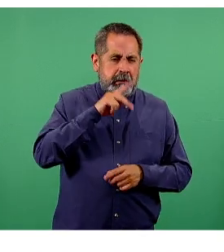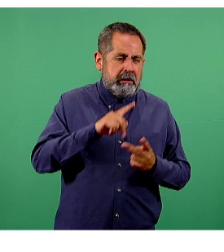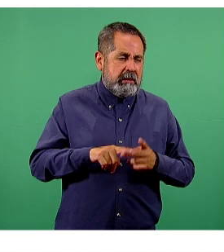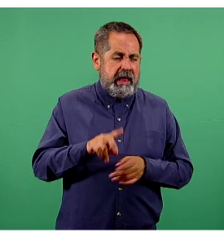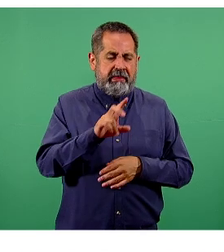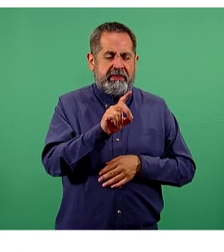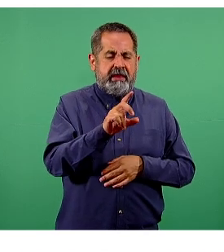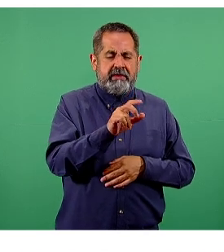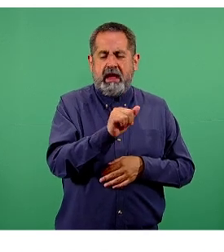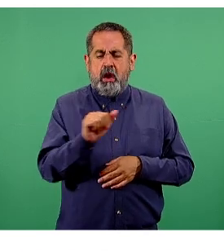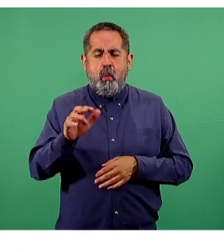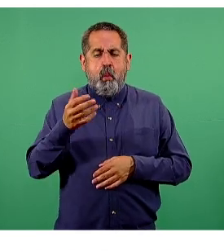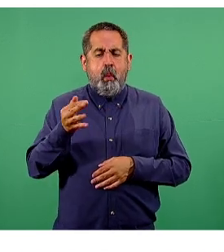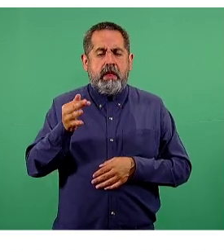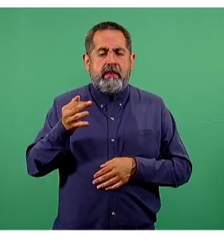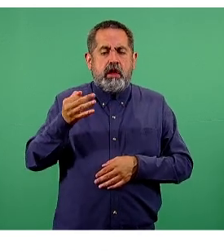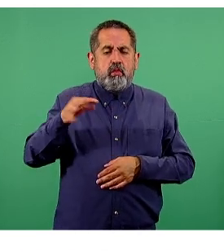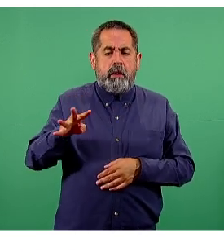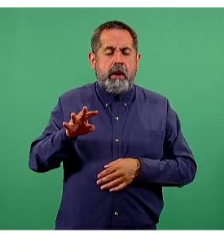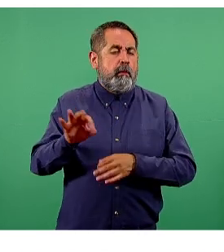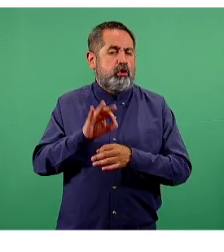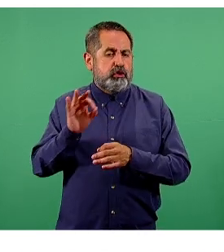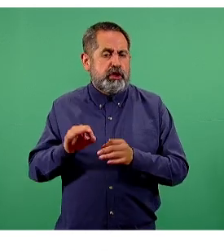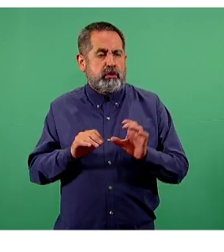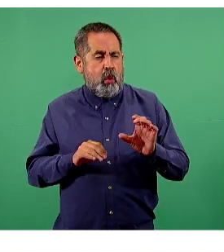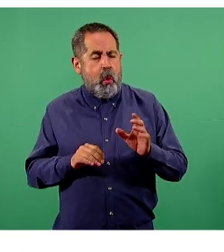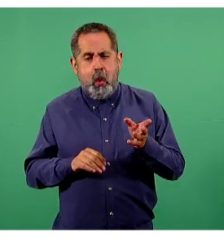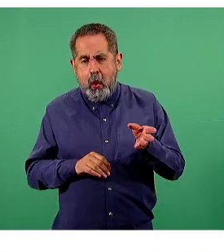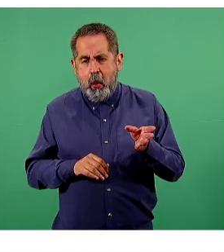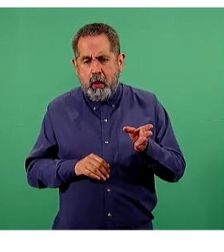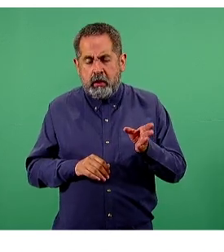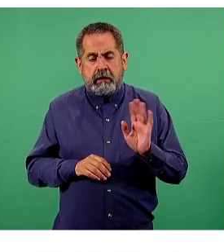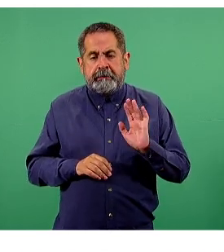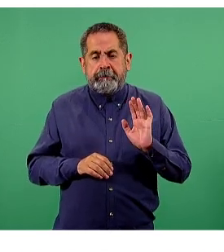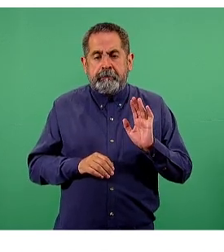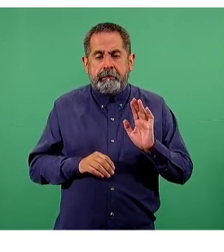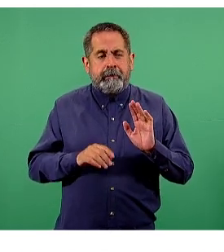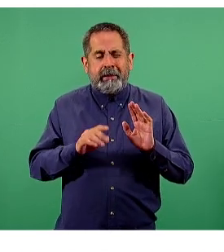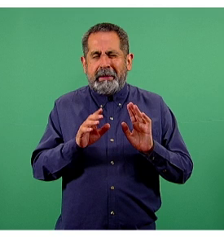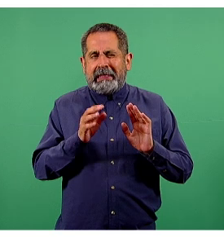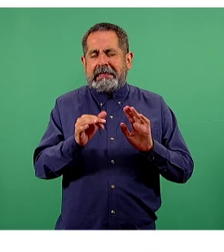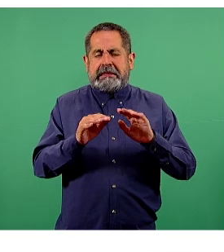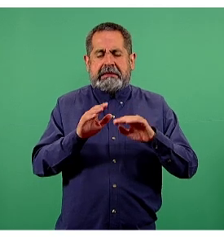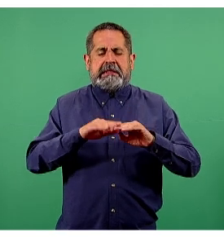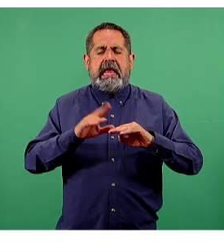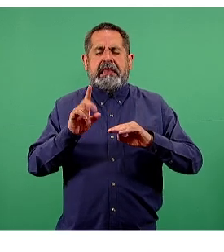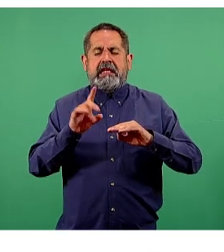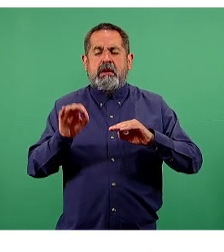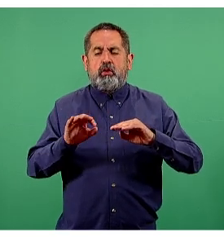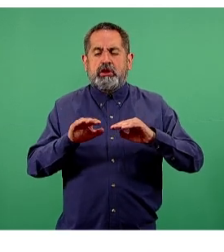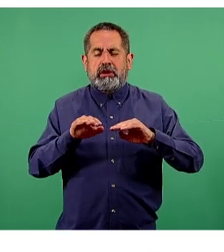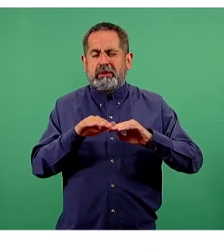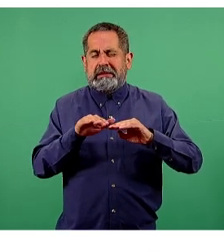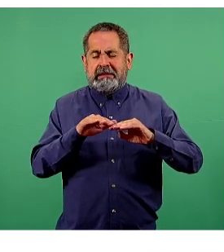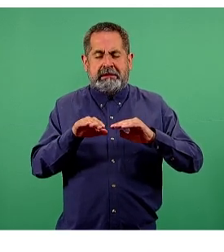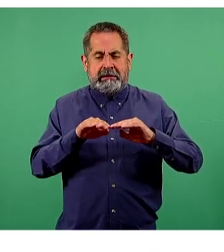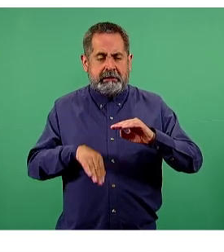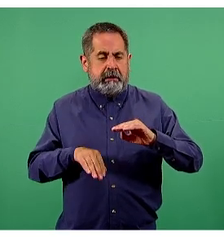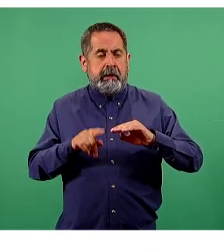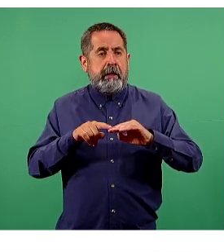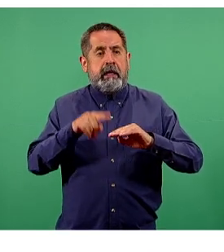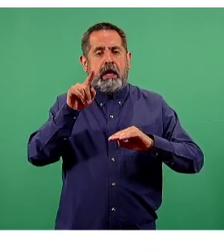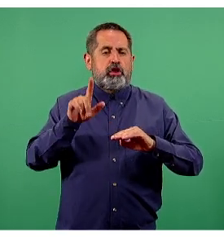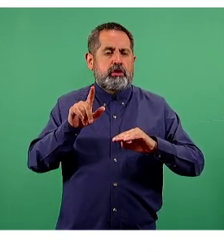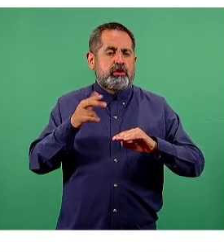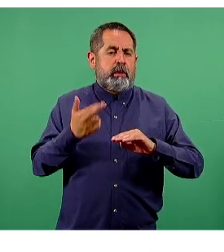y un 49% de ocupación, de hecho están más pegadas al rango del 30% en sí, y 30 entidades, la